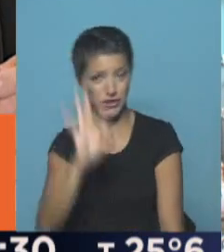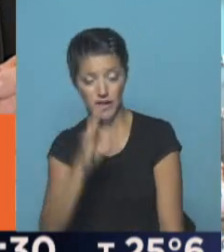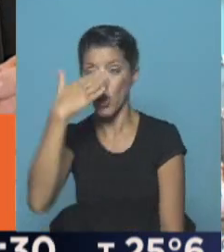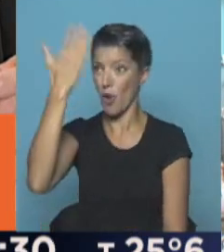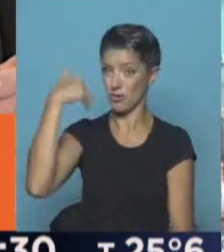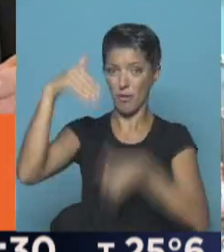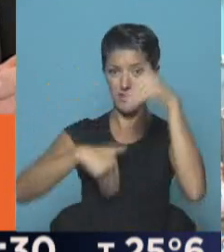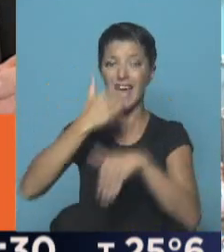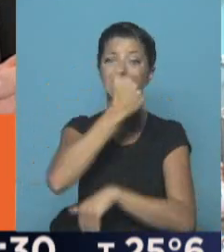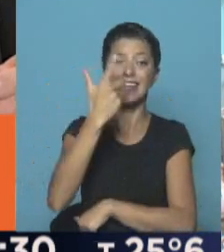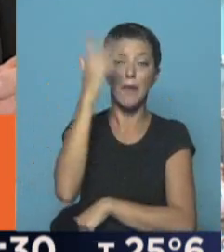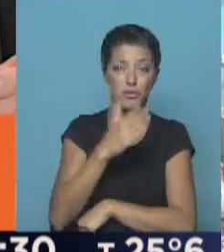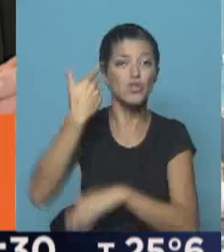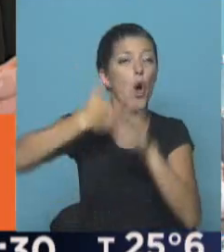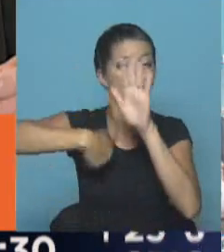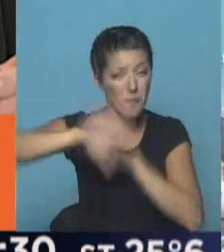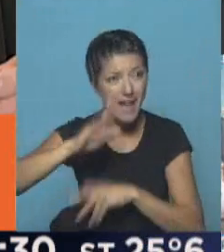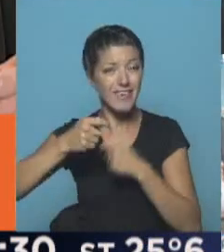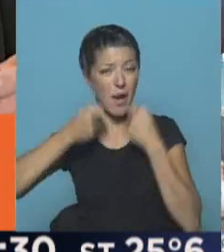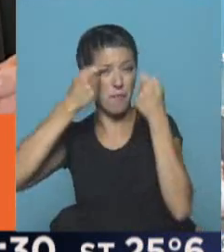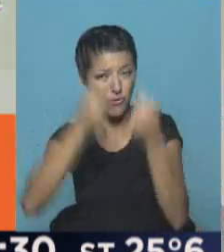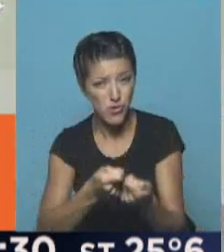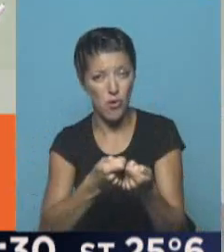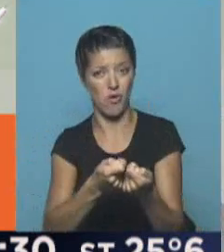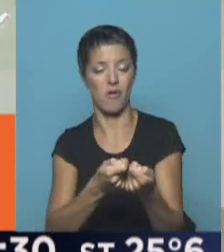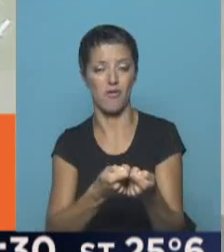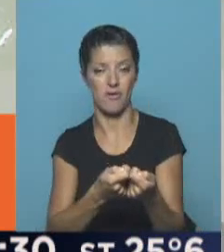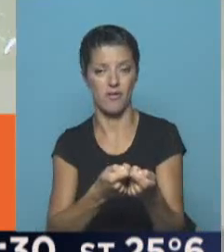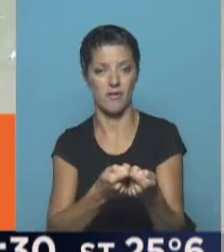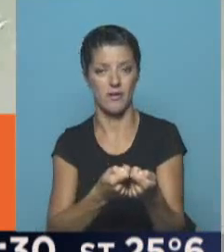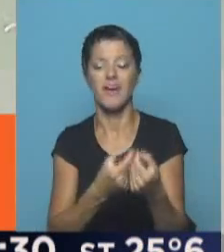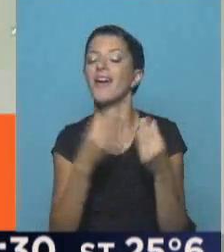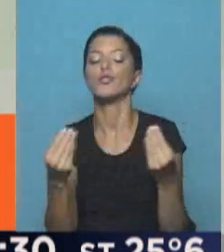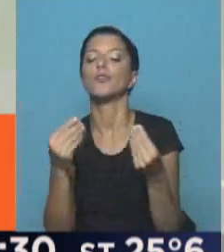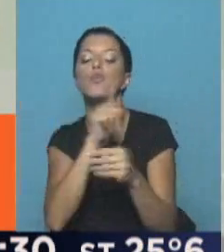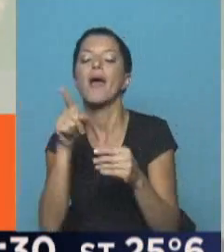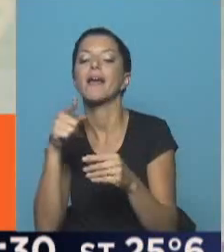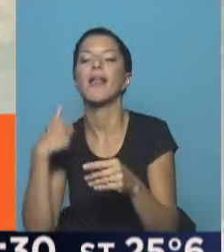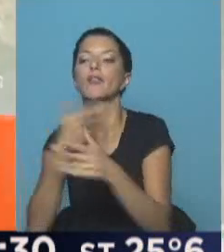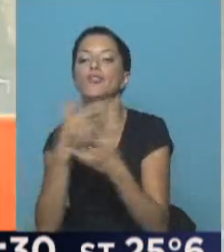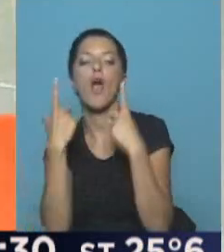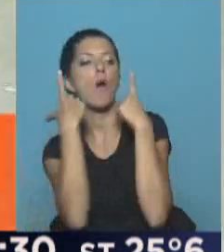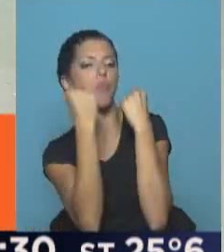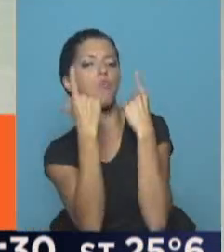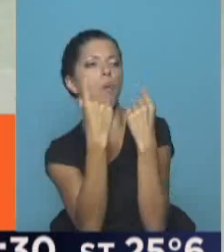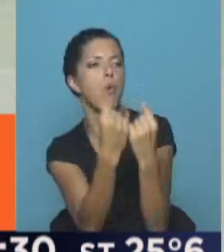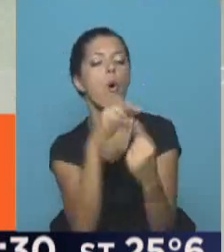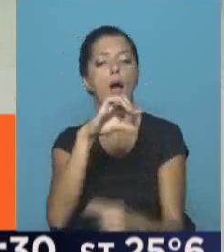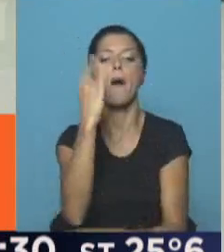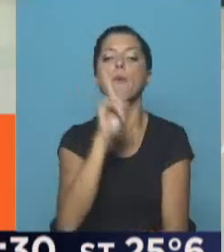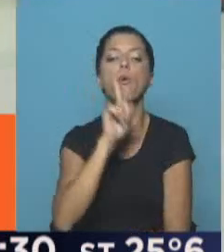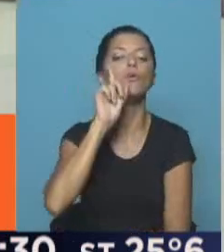del 63% de los votos, de manera que hay poco cuestionamiento a Putin en relación a las próximas